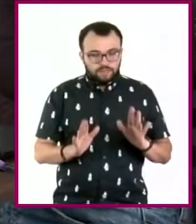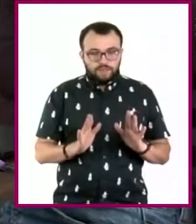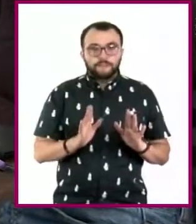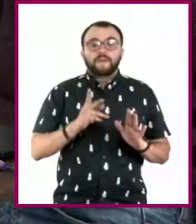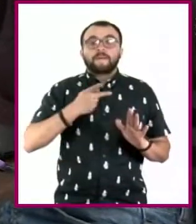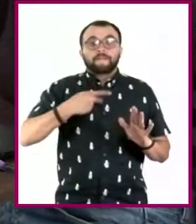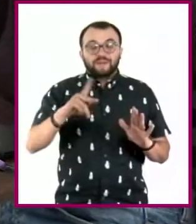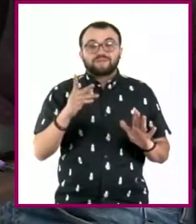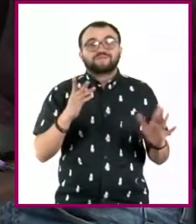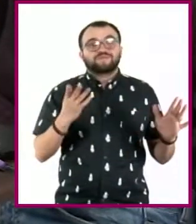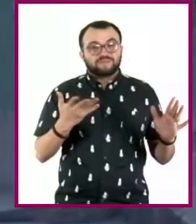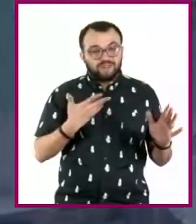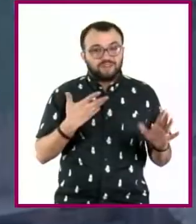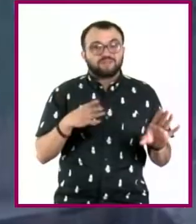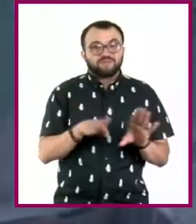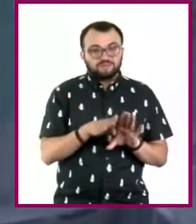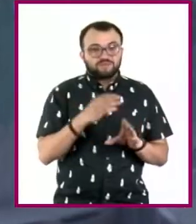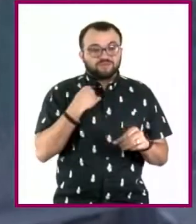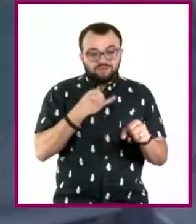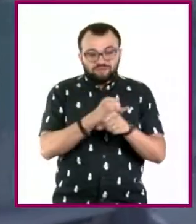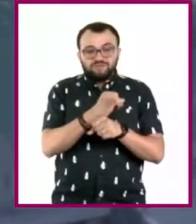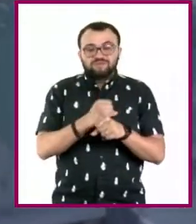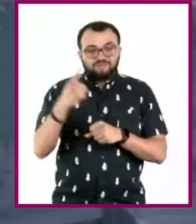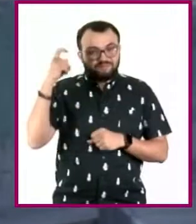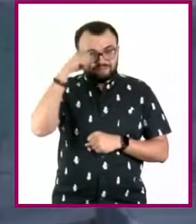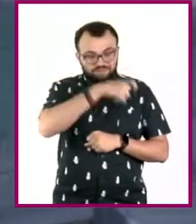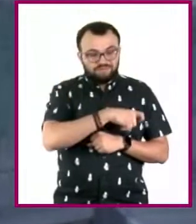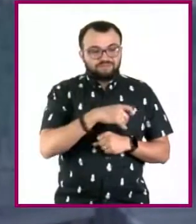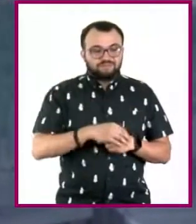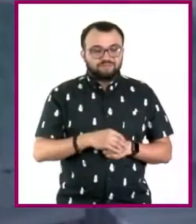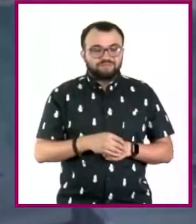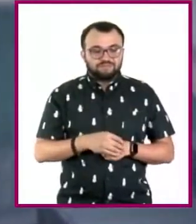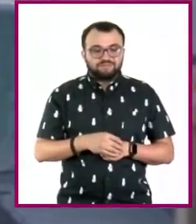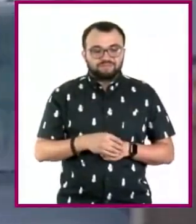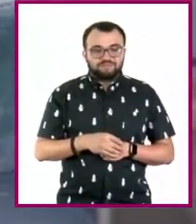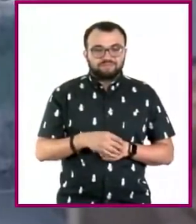muy complejo. Así de bote pronto te puedo decir que...